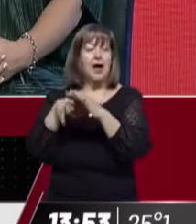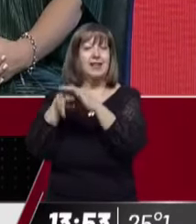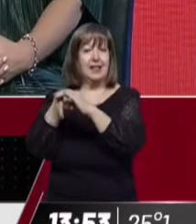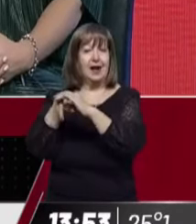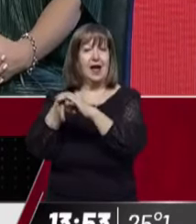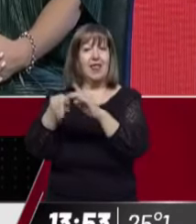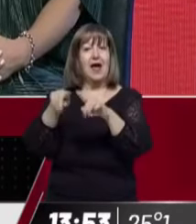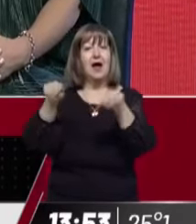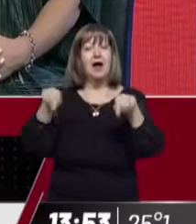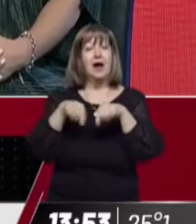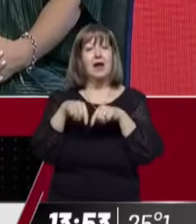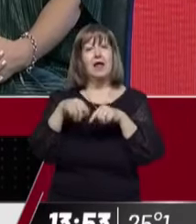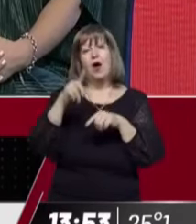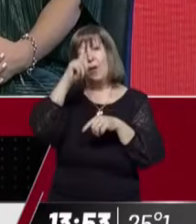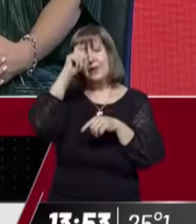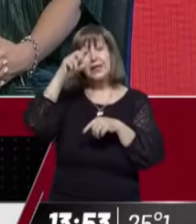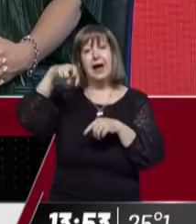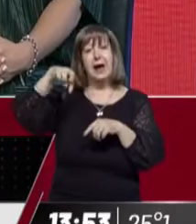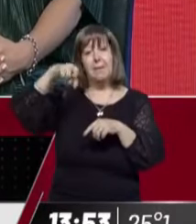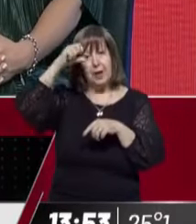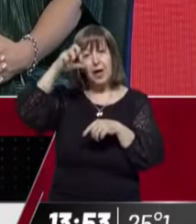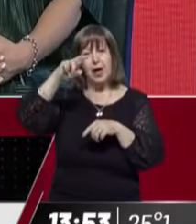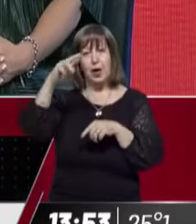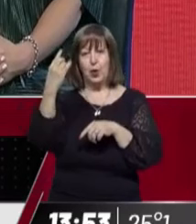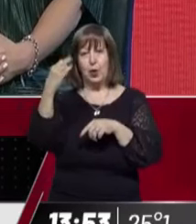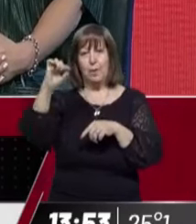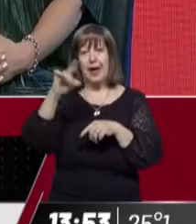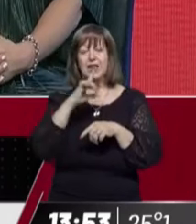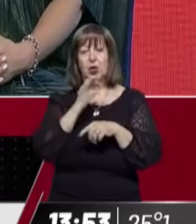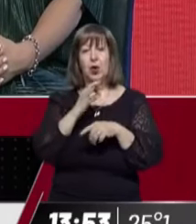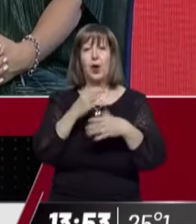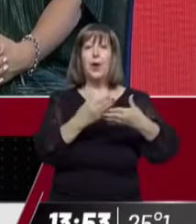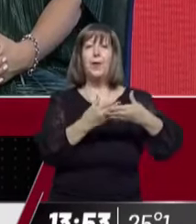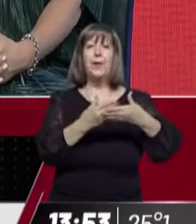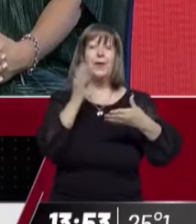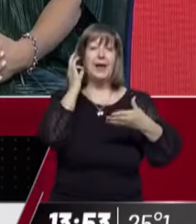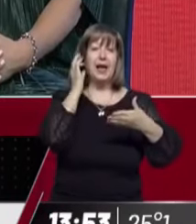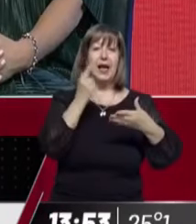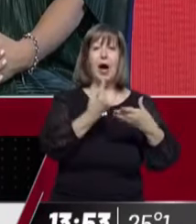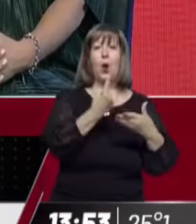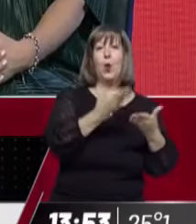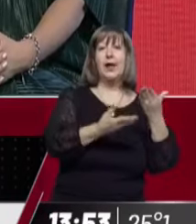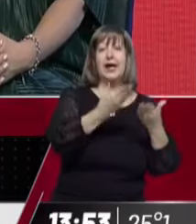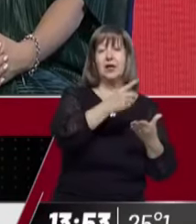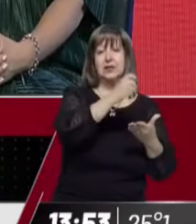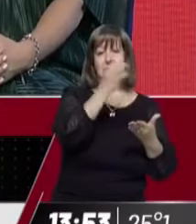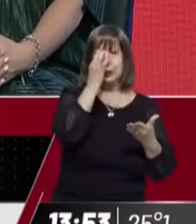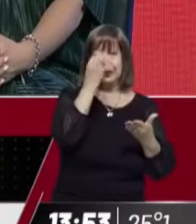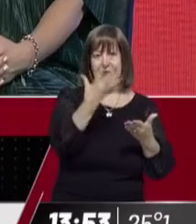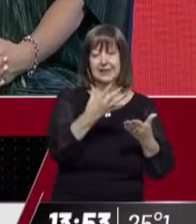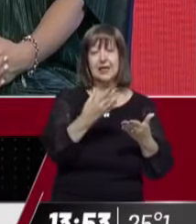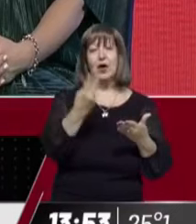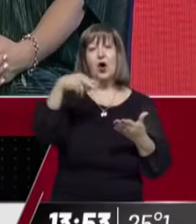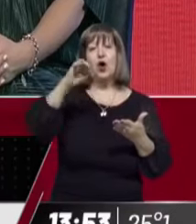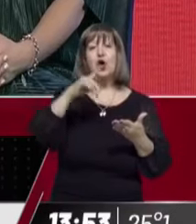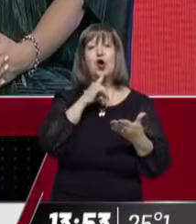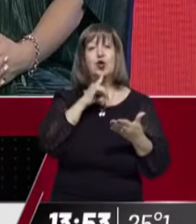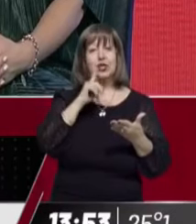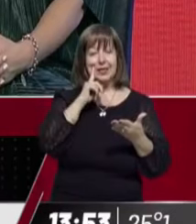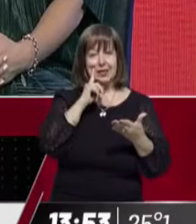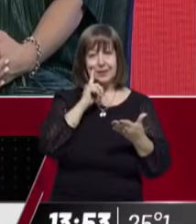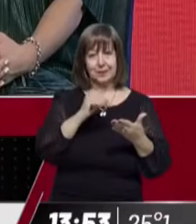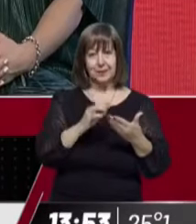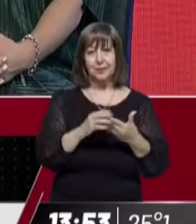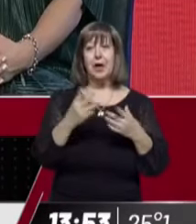sector materno-infantil del Hospital Perrupato, mientras que la bebé, repito, de 1,125 kilos, se encuentra